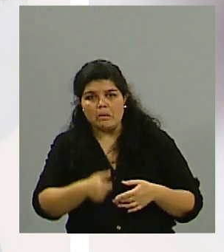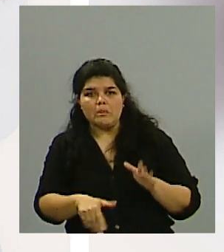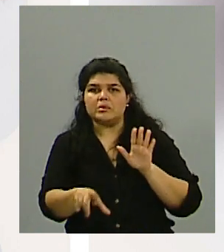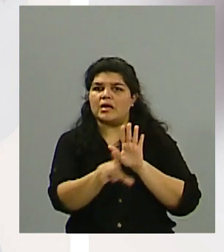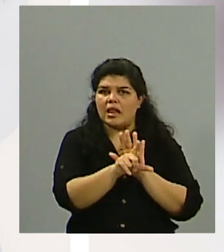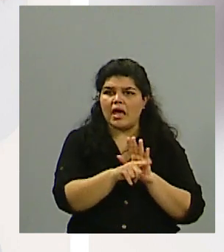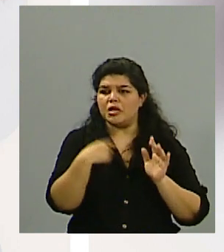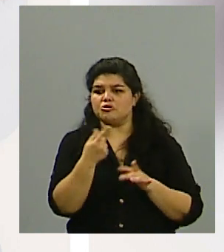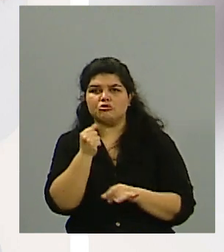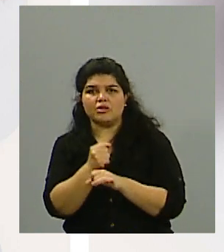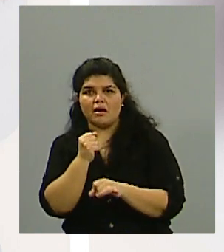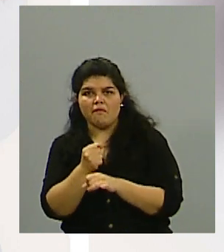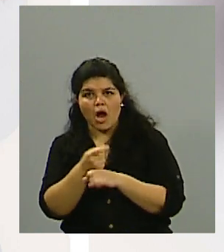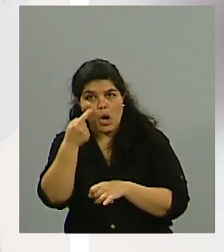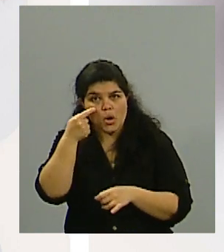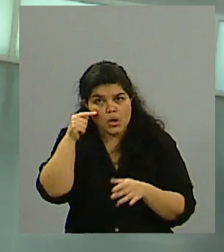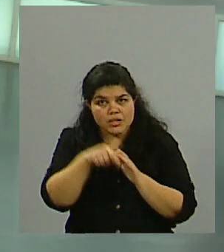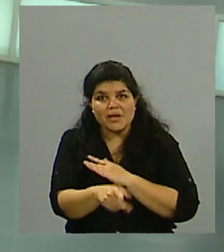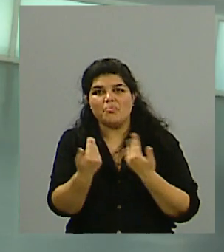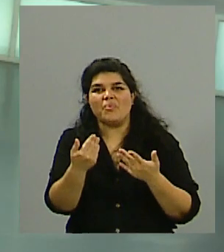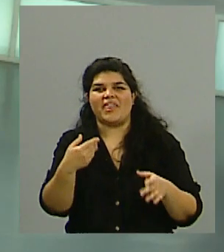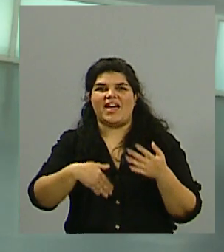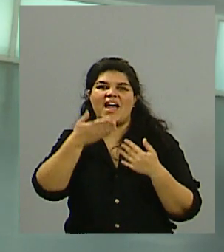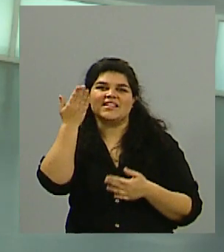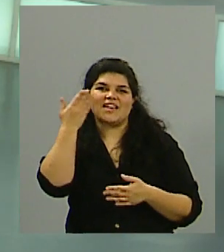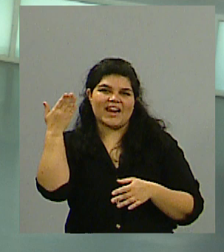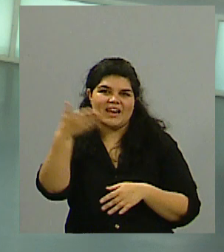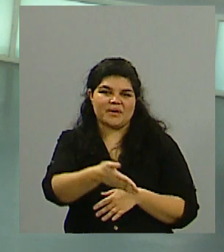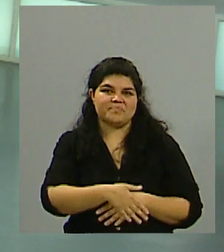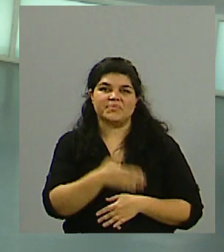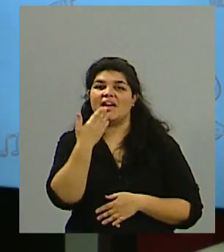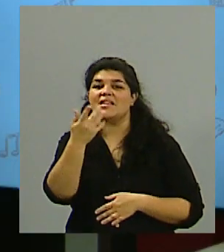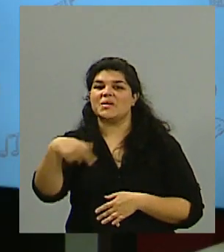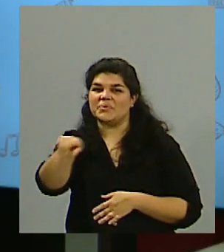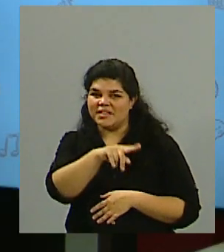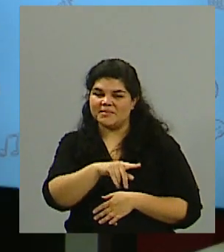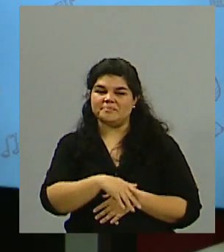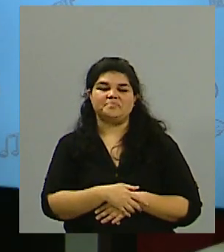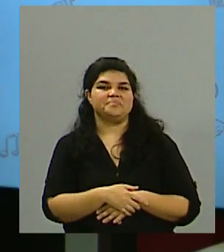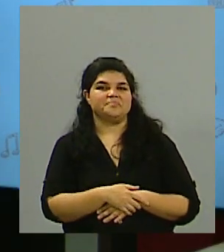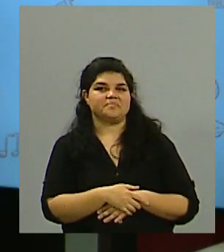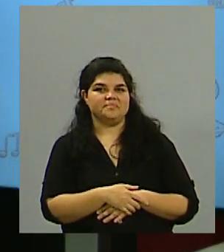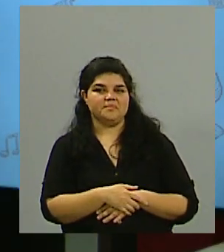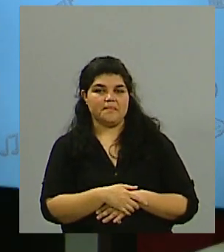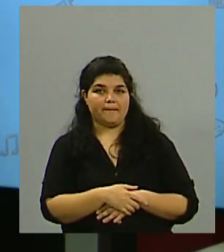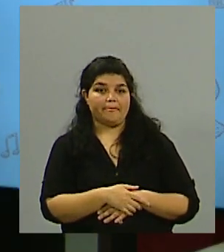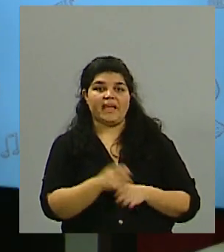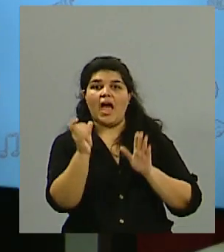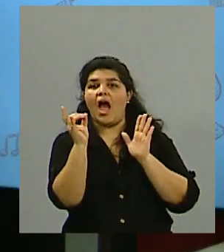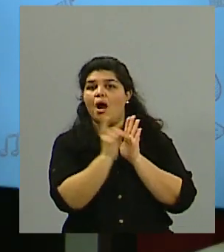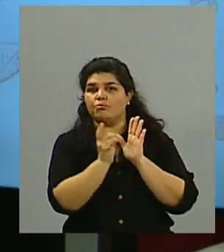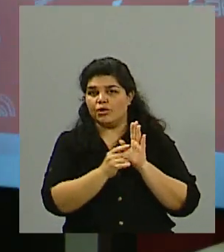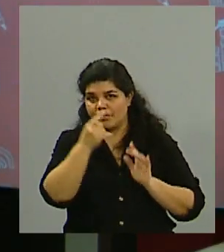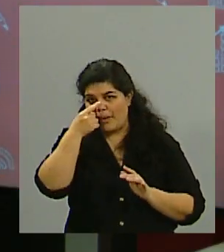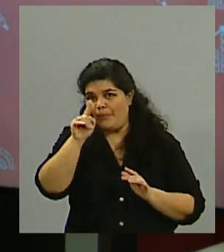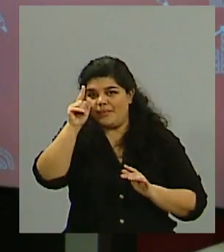hacemos nosotros. Bueno, genial, muchísimas gracias. No, por favor, gracias a ustedes. Estamos llegando al final de este Apuntes en esta primera